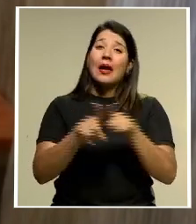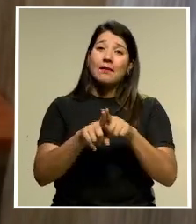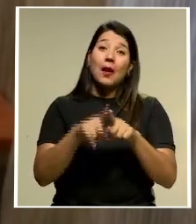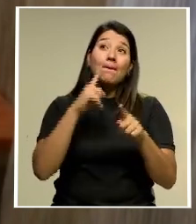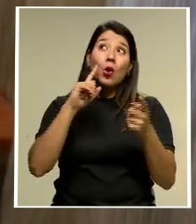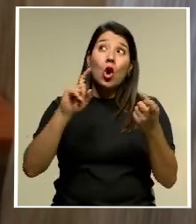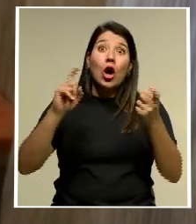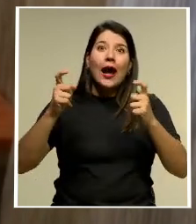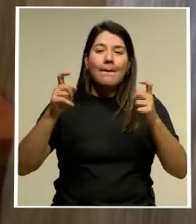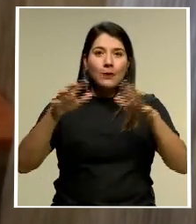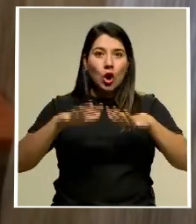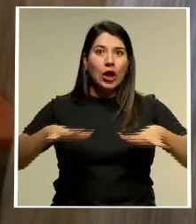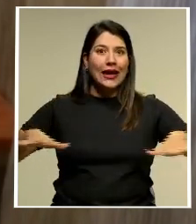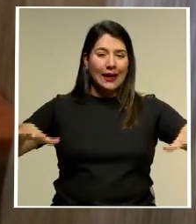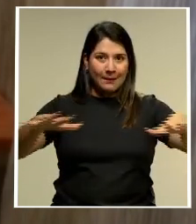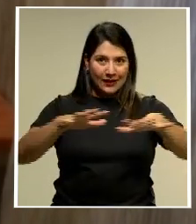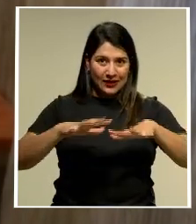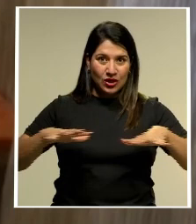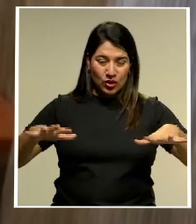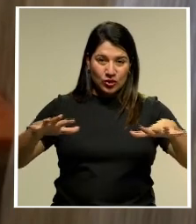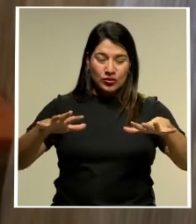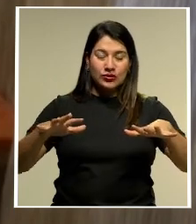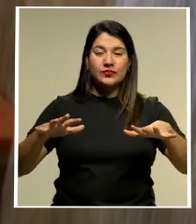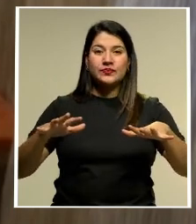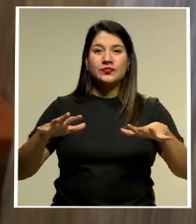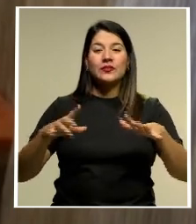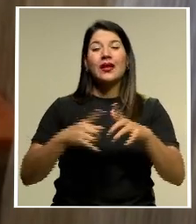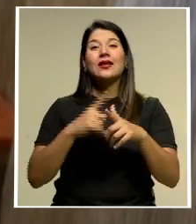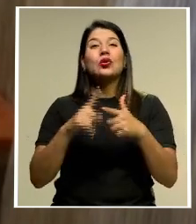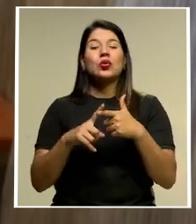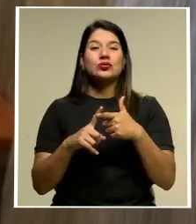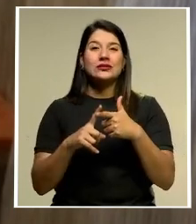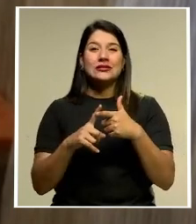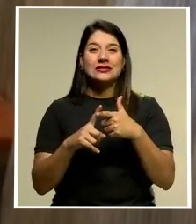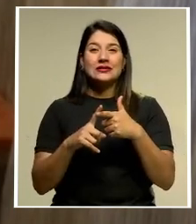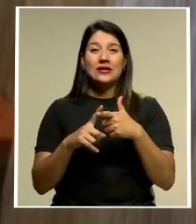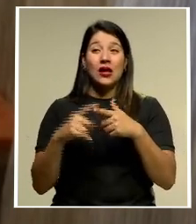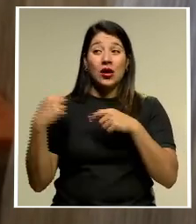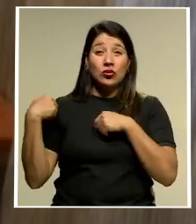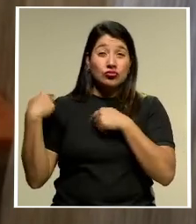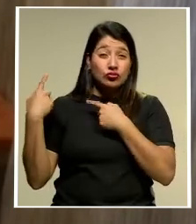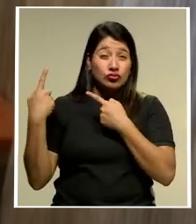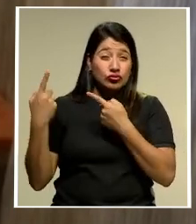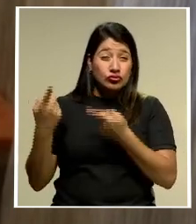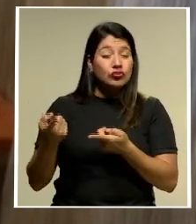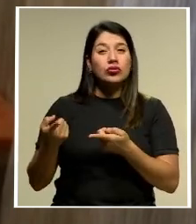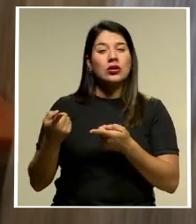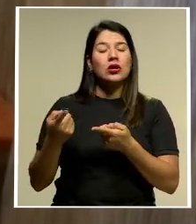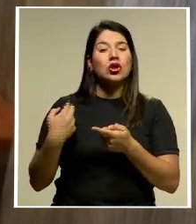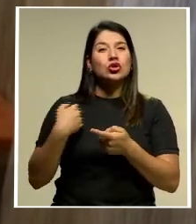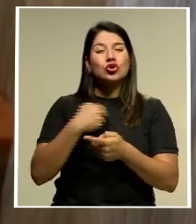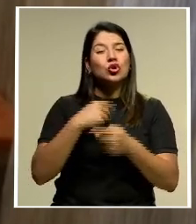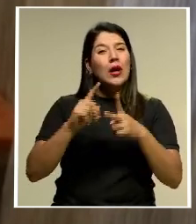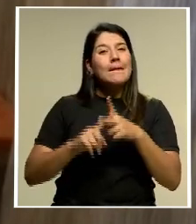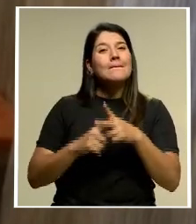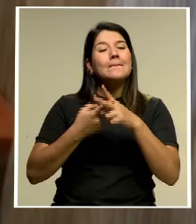cambio climático. En los últimos años de la década empezamos a